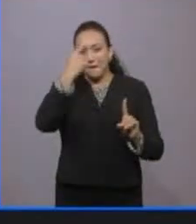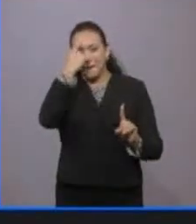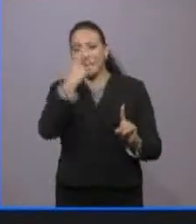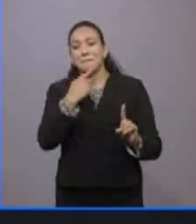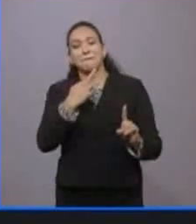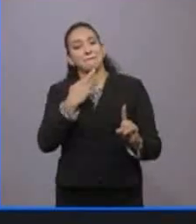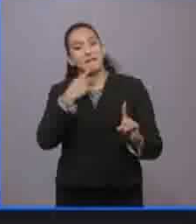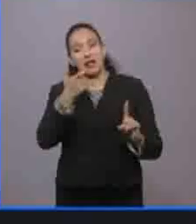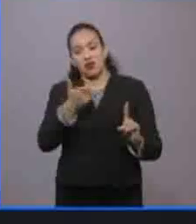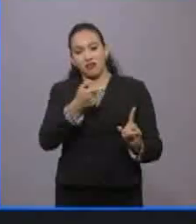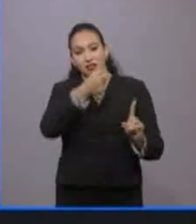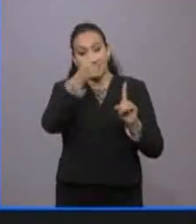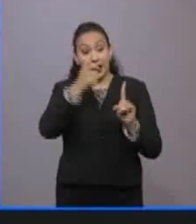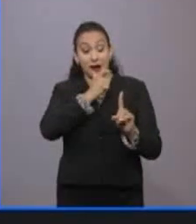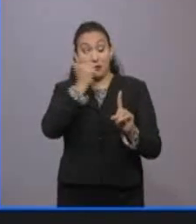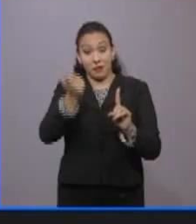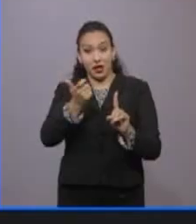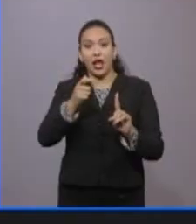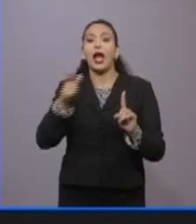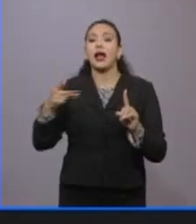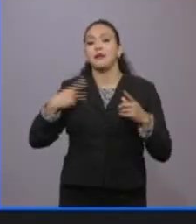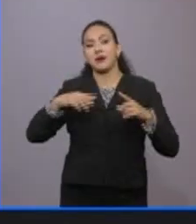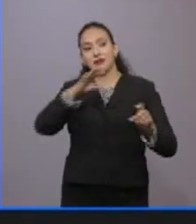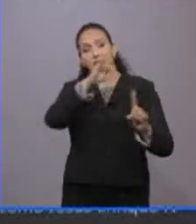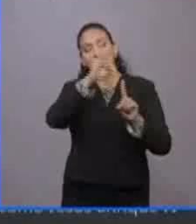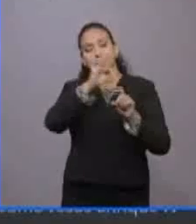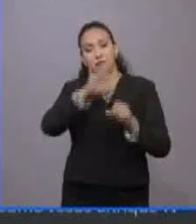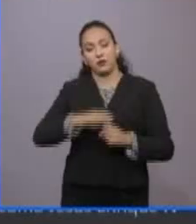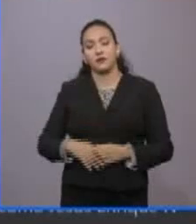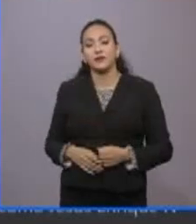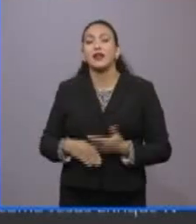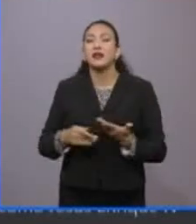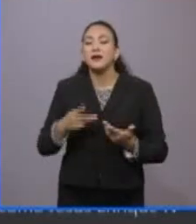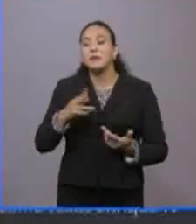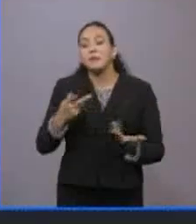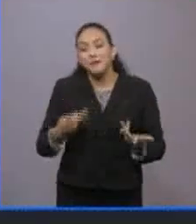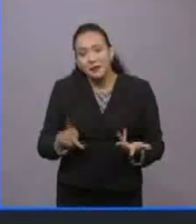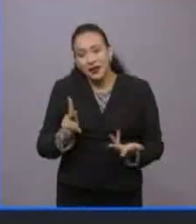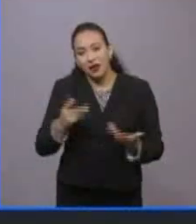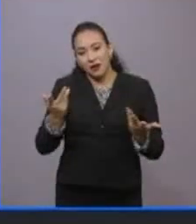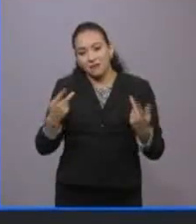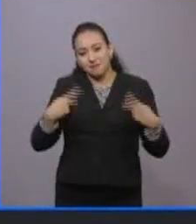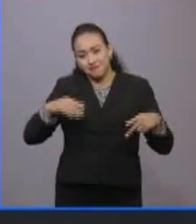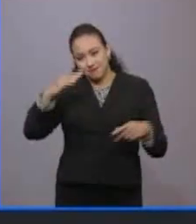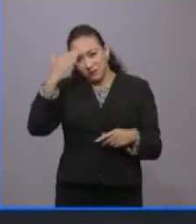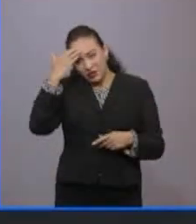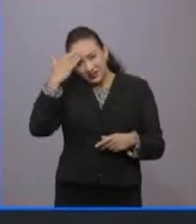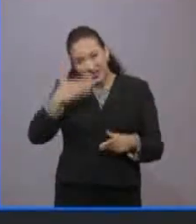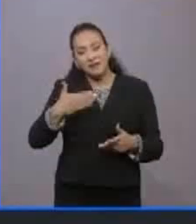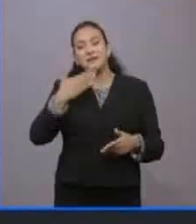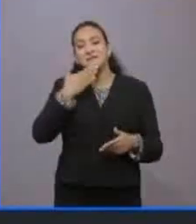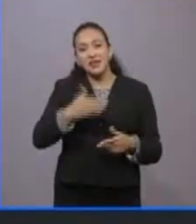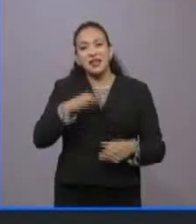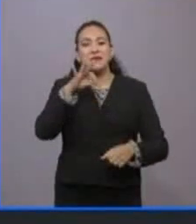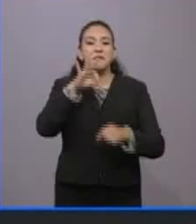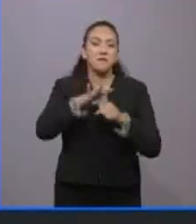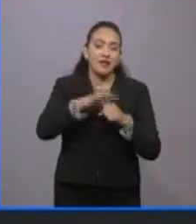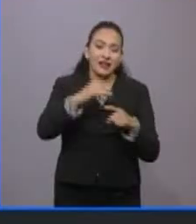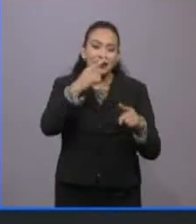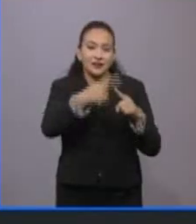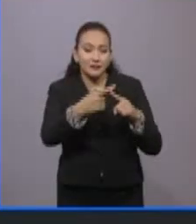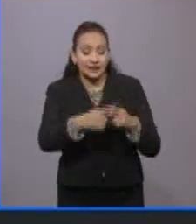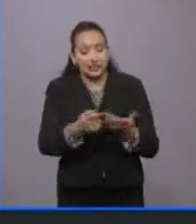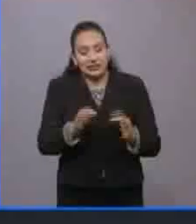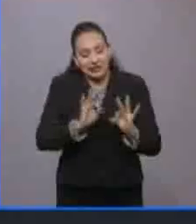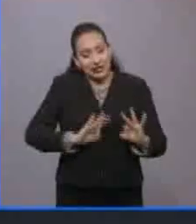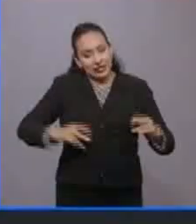mejores recursos. Para tomar una decisión más consciente al votar, recomendó considerar las sentencias en las que han participado